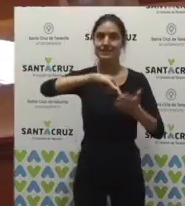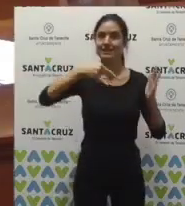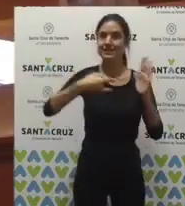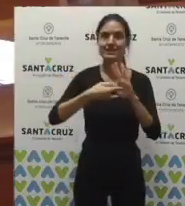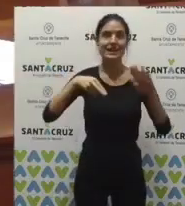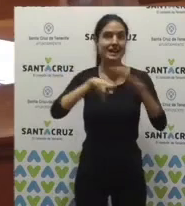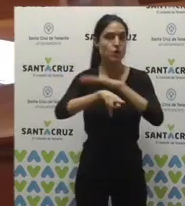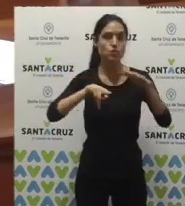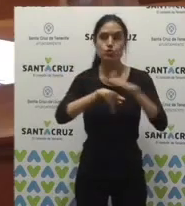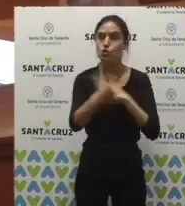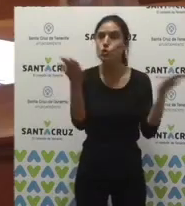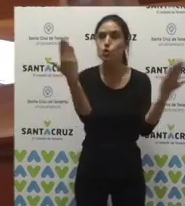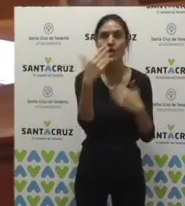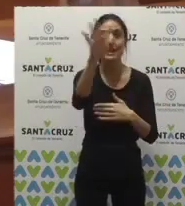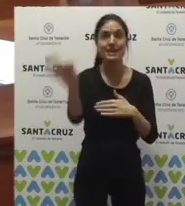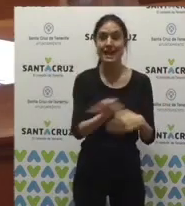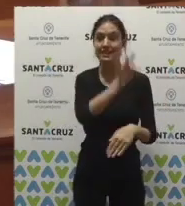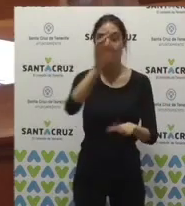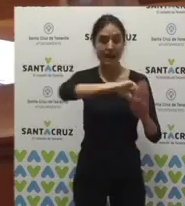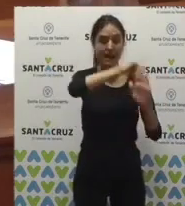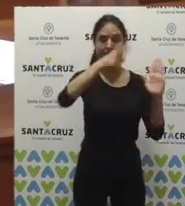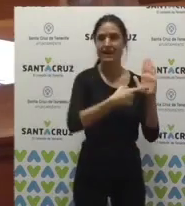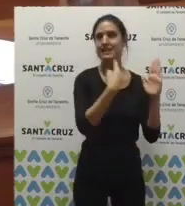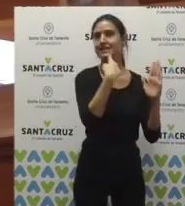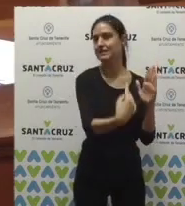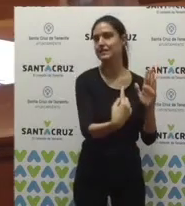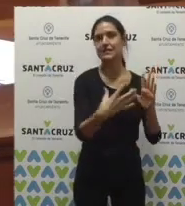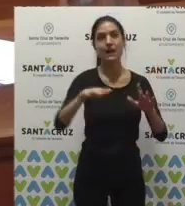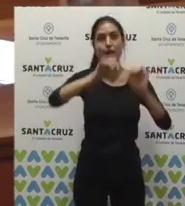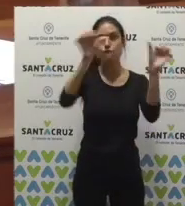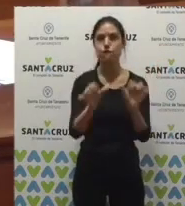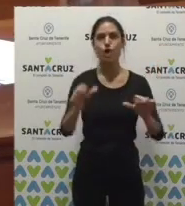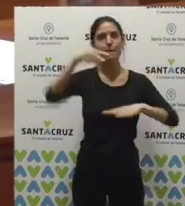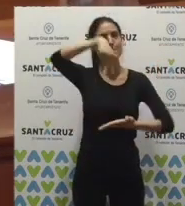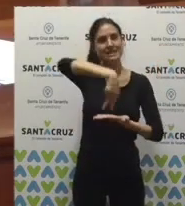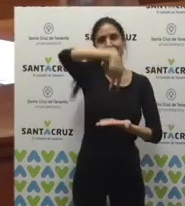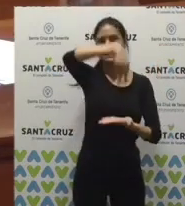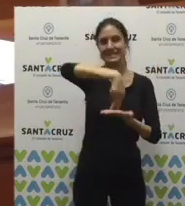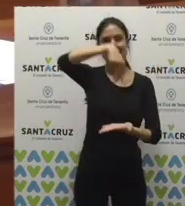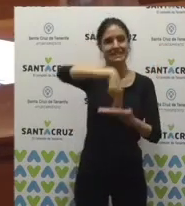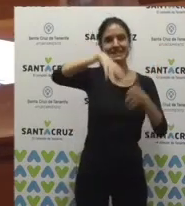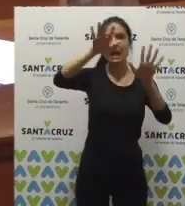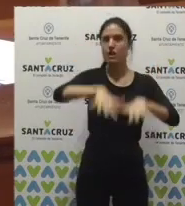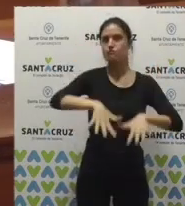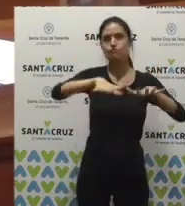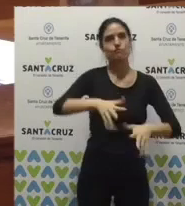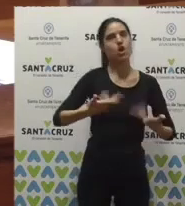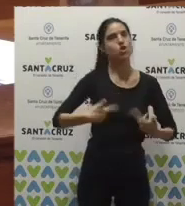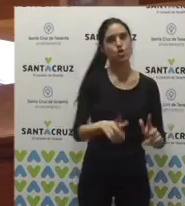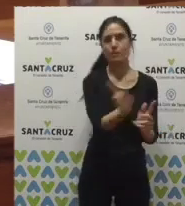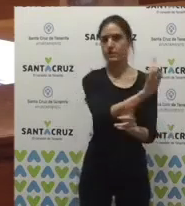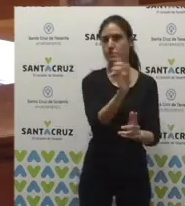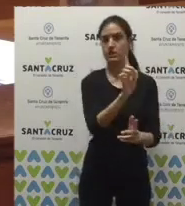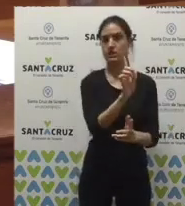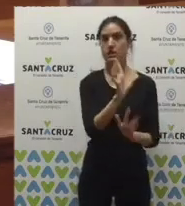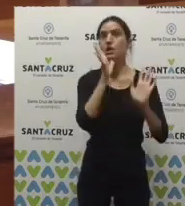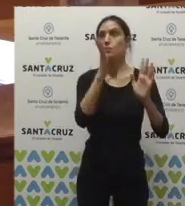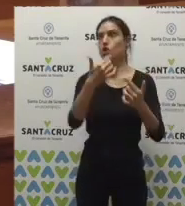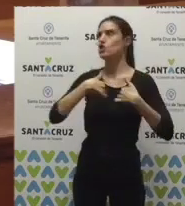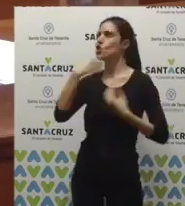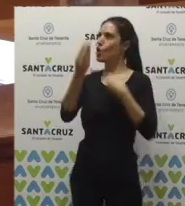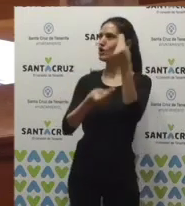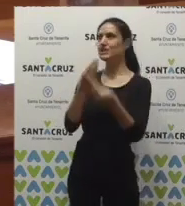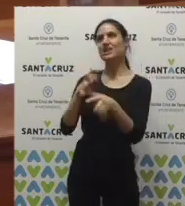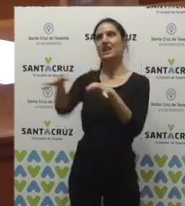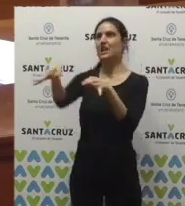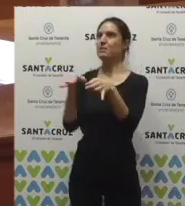la ley no permite que lo hiciéramos de forma presencial porque parece que yo he optado por hacerlo de forma telemática porque he querido